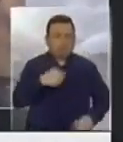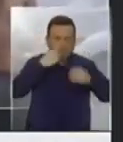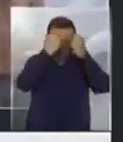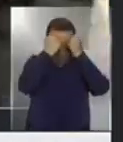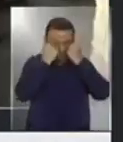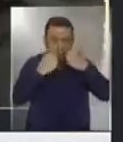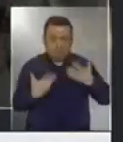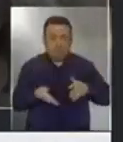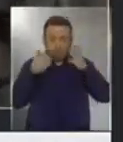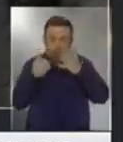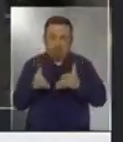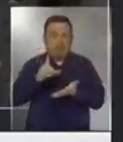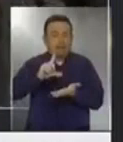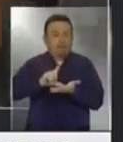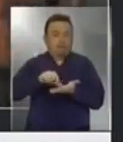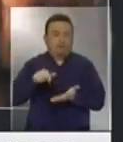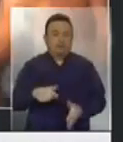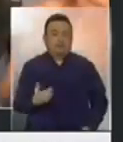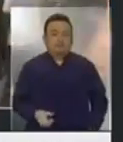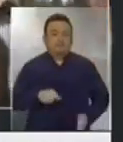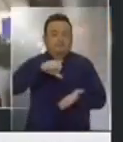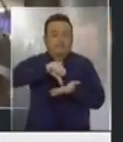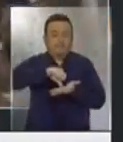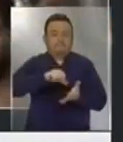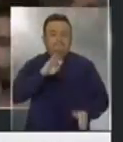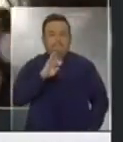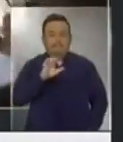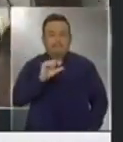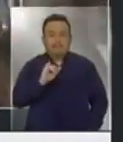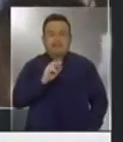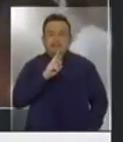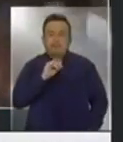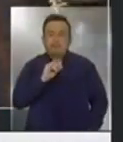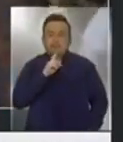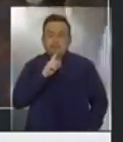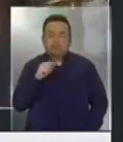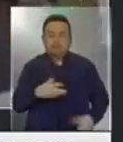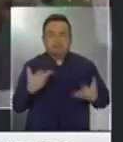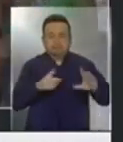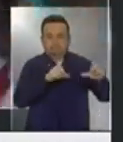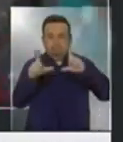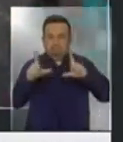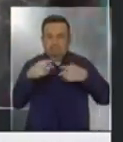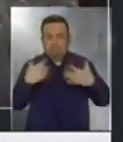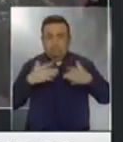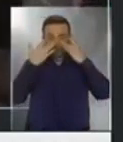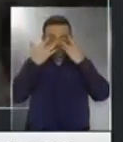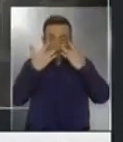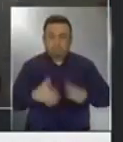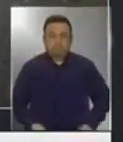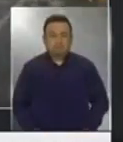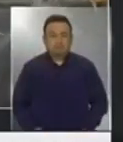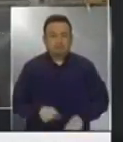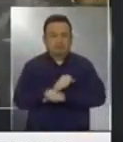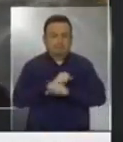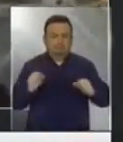Pero ahora el foco está en la capital, está en Beirut, y mira las imágenes que nos muestran el día de hoy. Son realmente impresionantes, o sea, esa